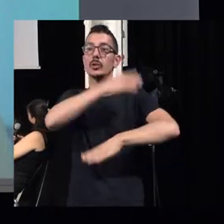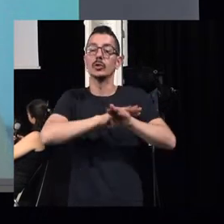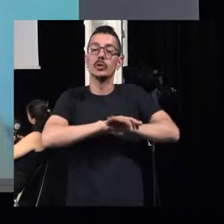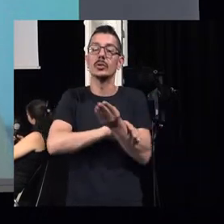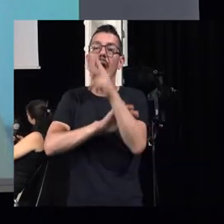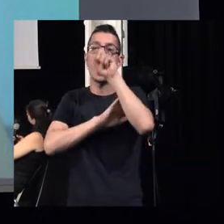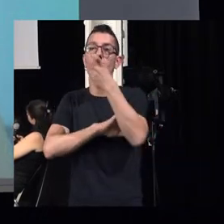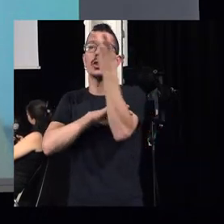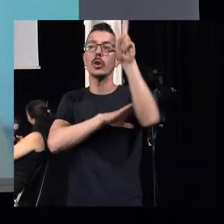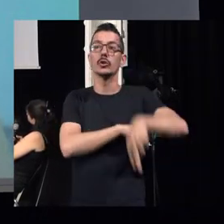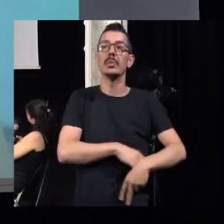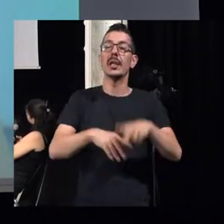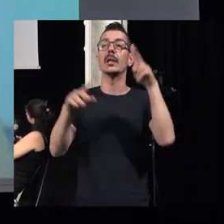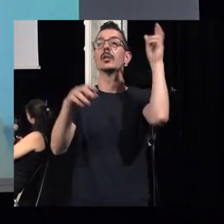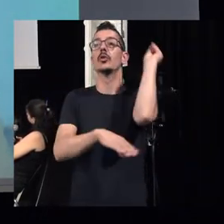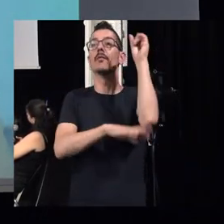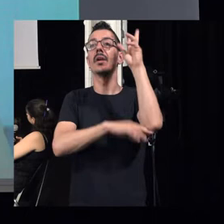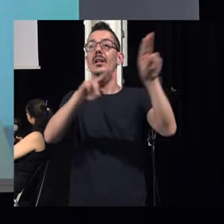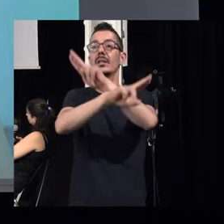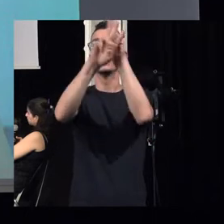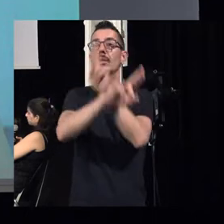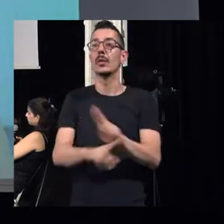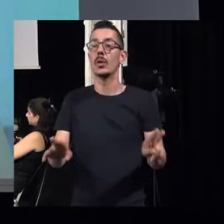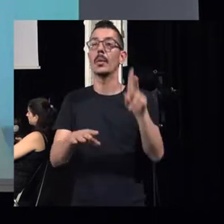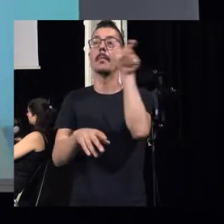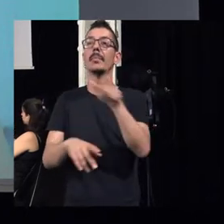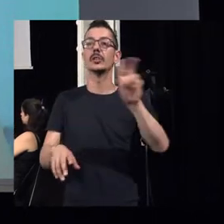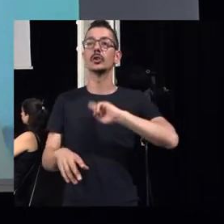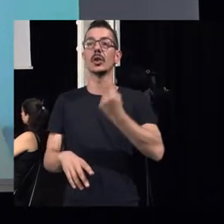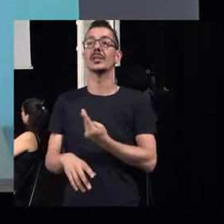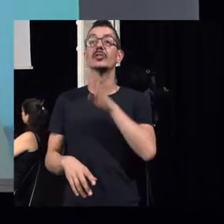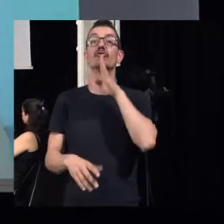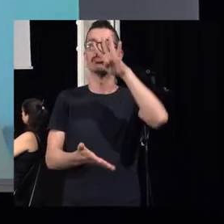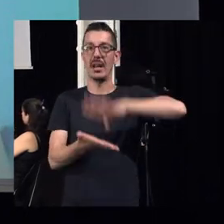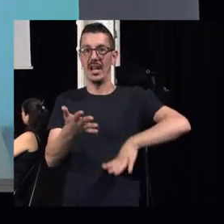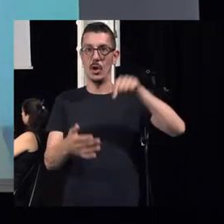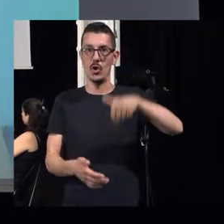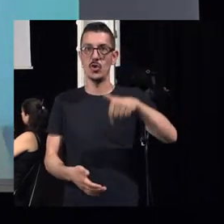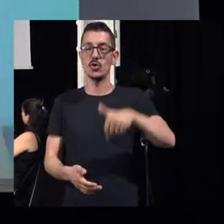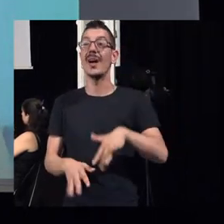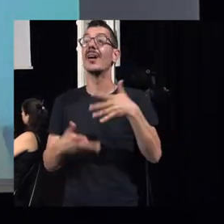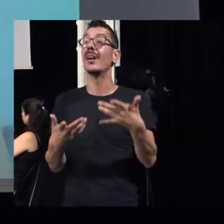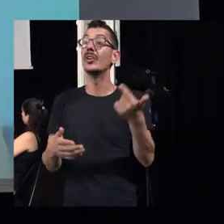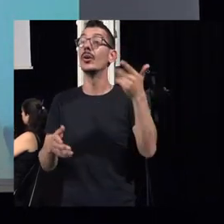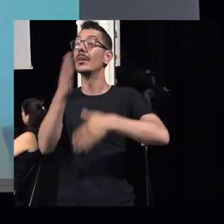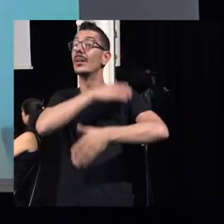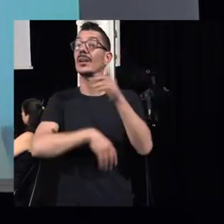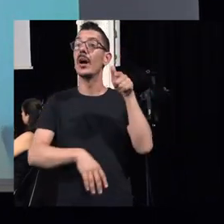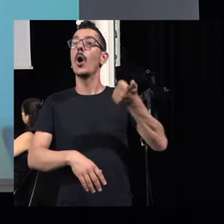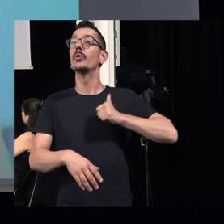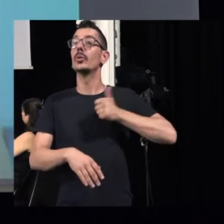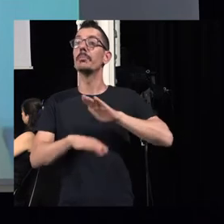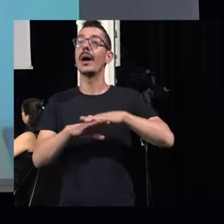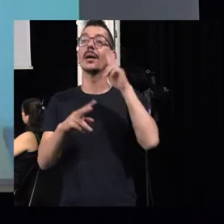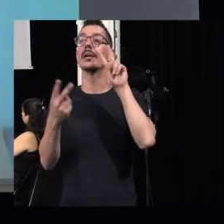en la Conferencia Internacional de Derechos Humanos para Personas Trans allá mismo en Barcelona, en donde tuve la oportunidad de